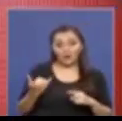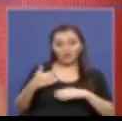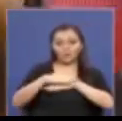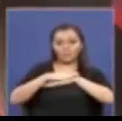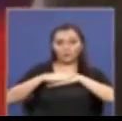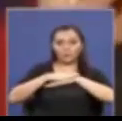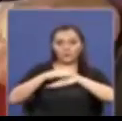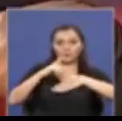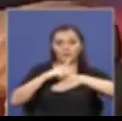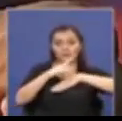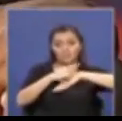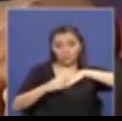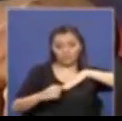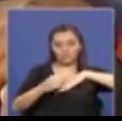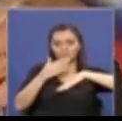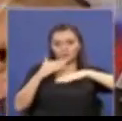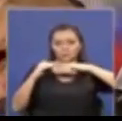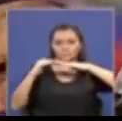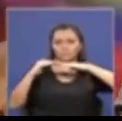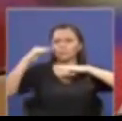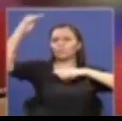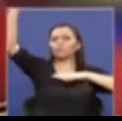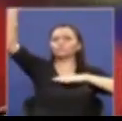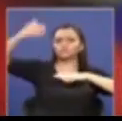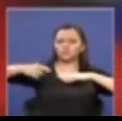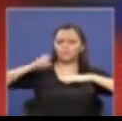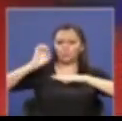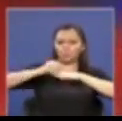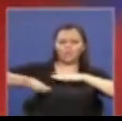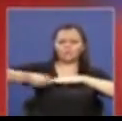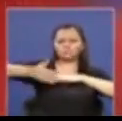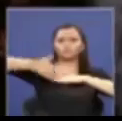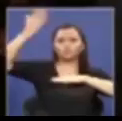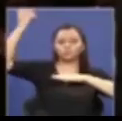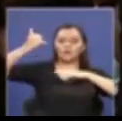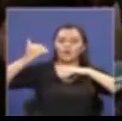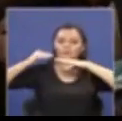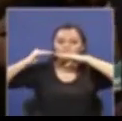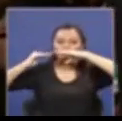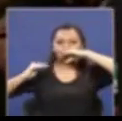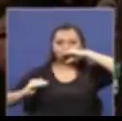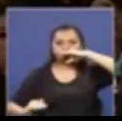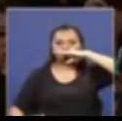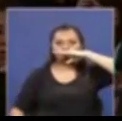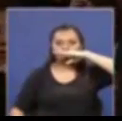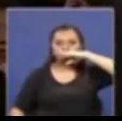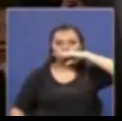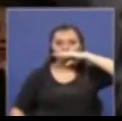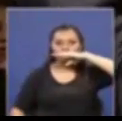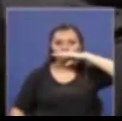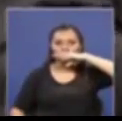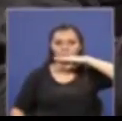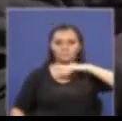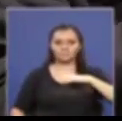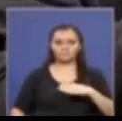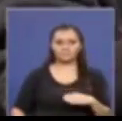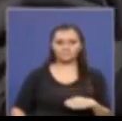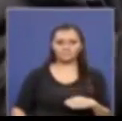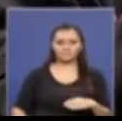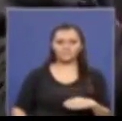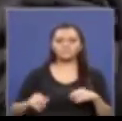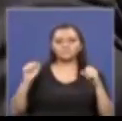promedio latinoamericano. Ahora estamos por debajo del promedio, ¿o no? Sí, pero presidente, por debajo del promedio